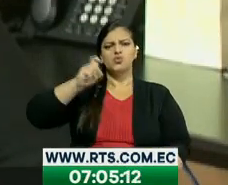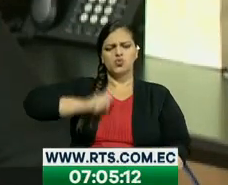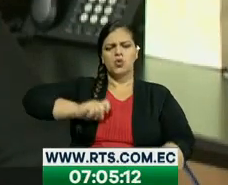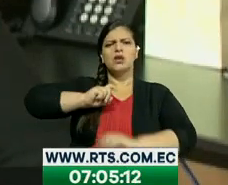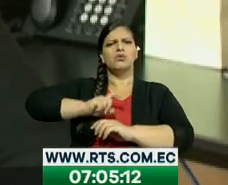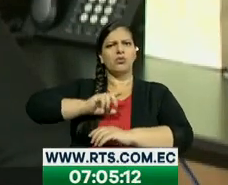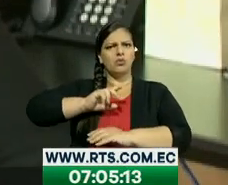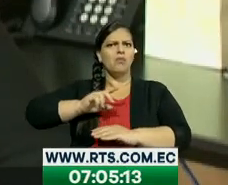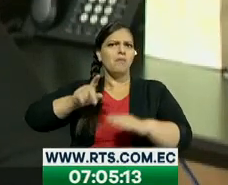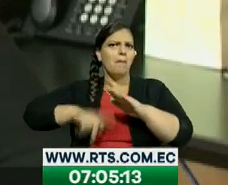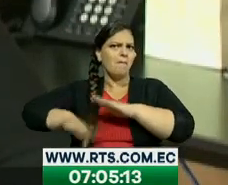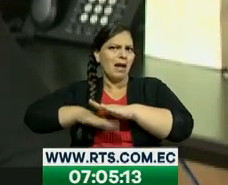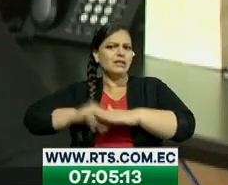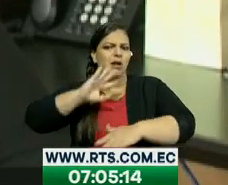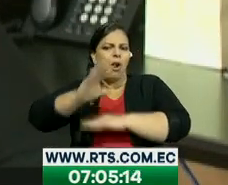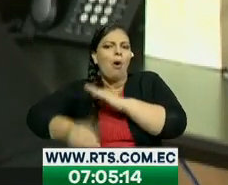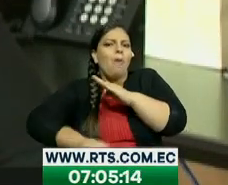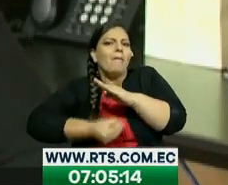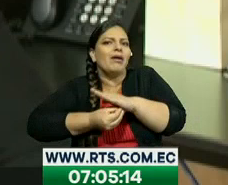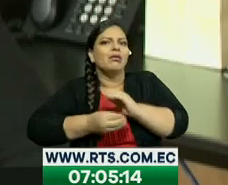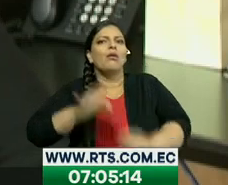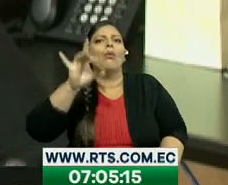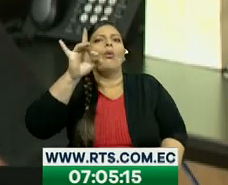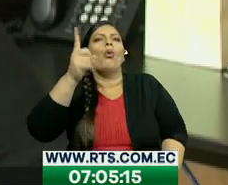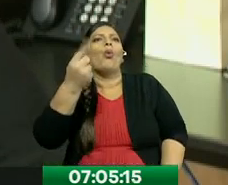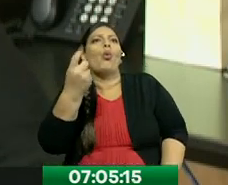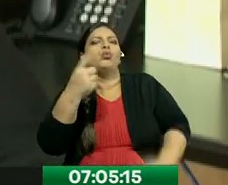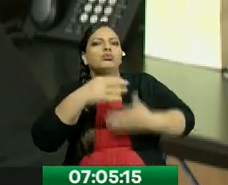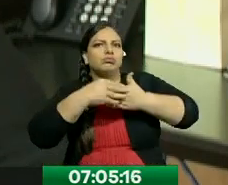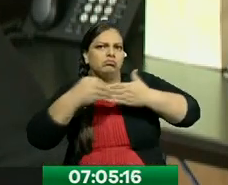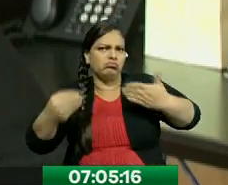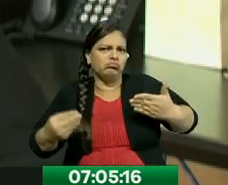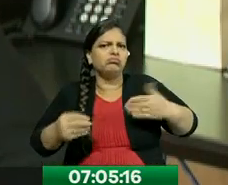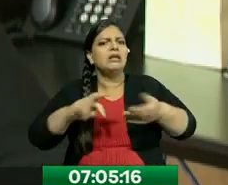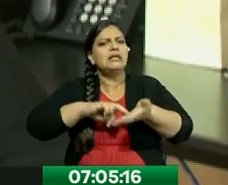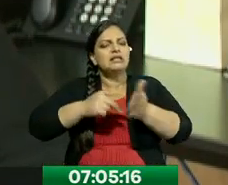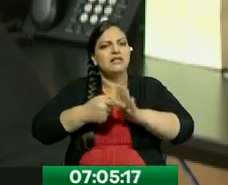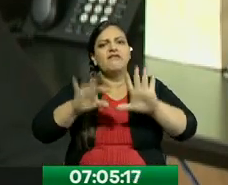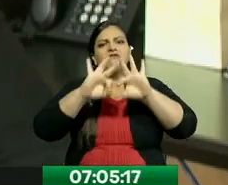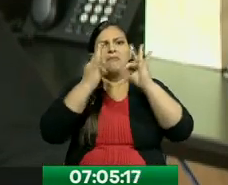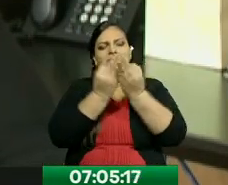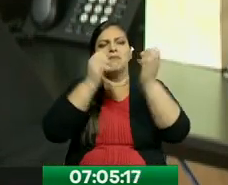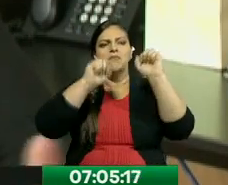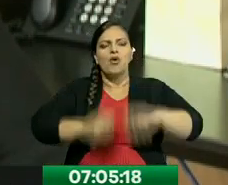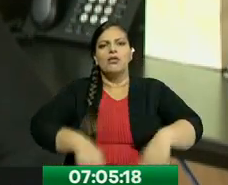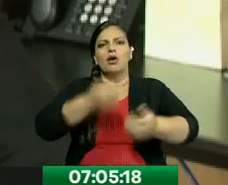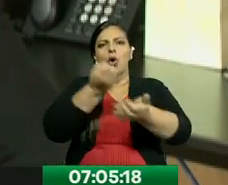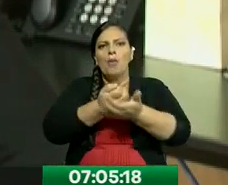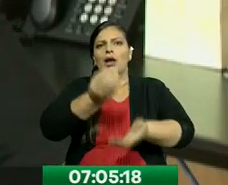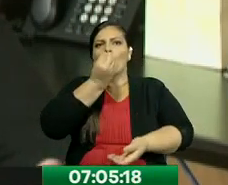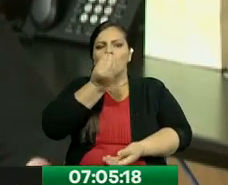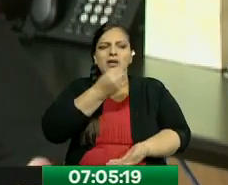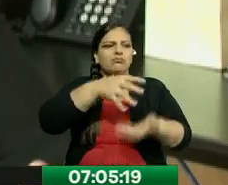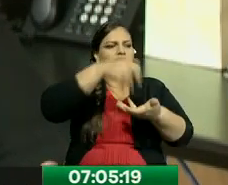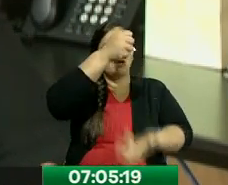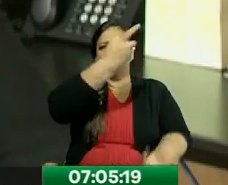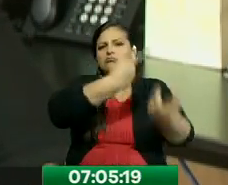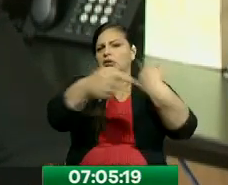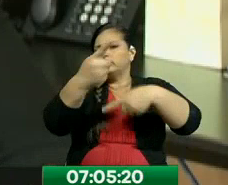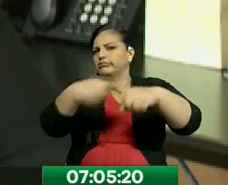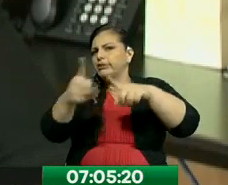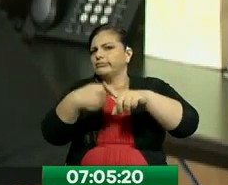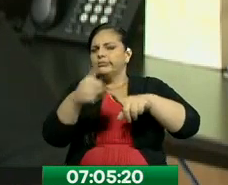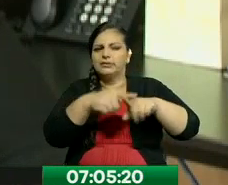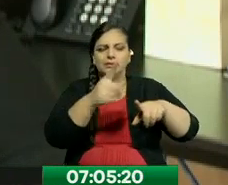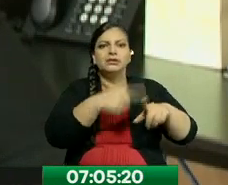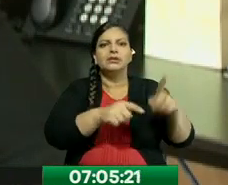en su integralidad la canasta básica. Es decir, si el año pasado no hubiese habido un alza de $11, sino menor, nos hubiéramos quedado cortos